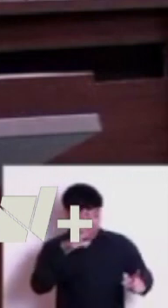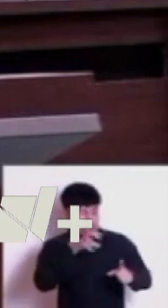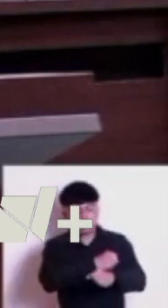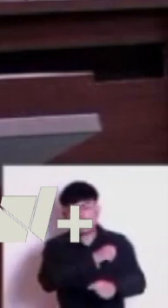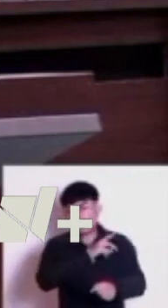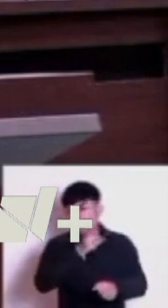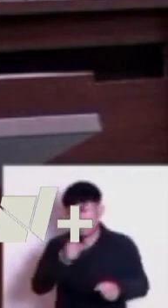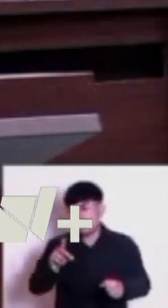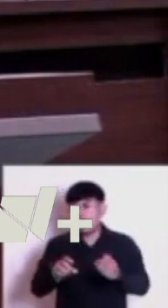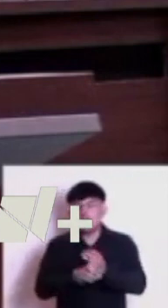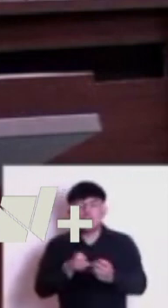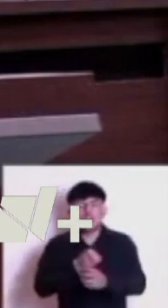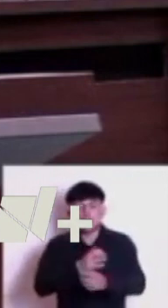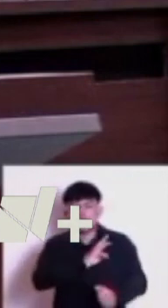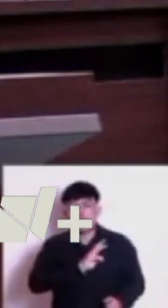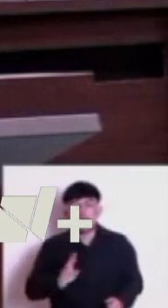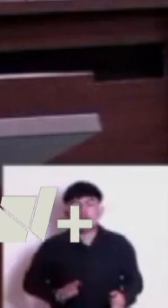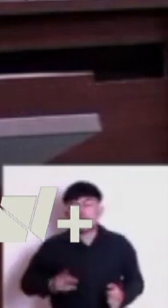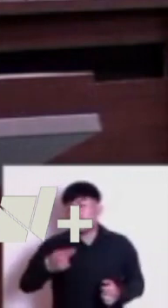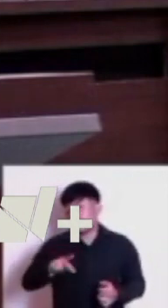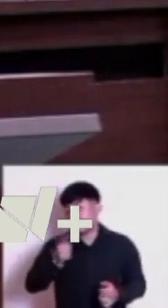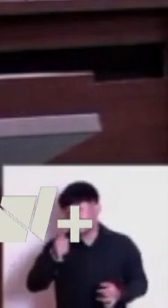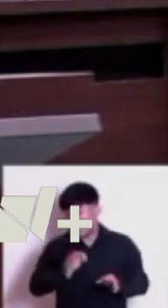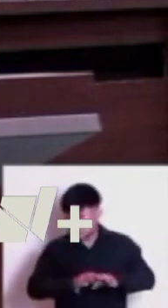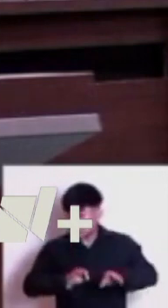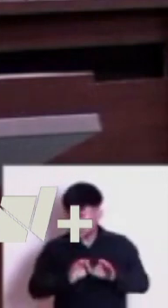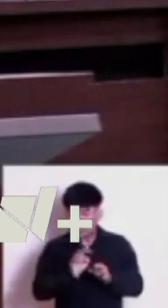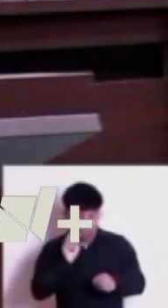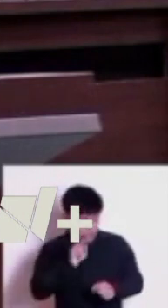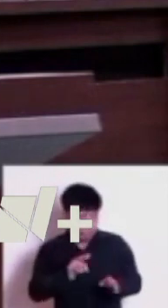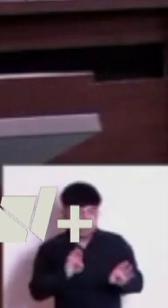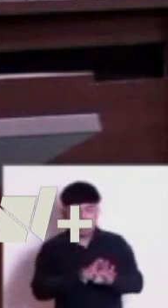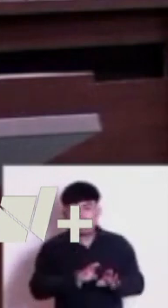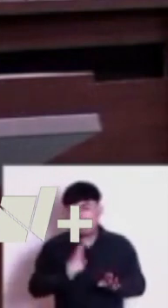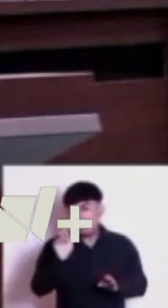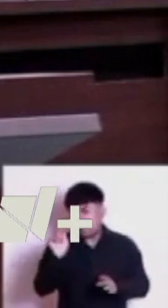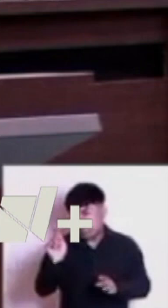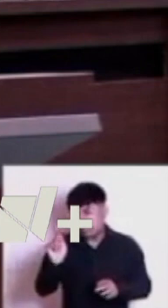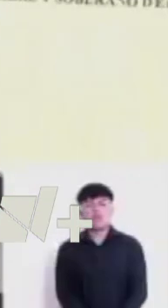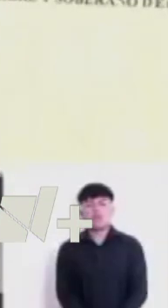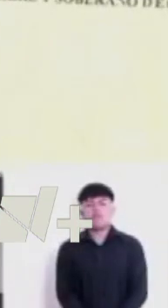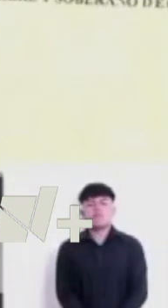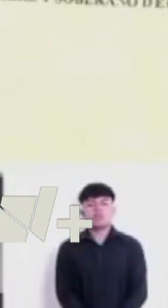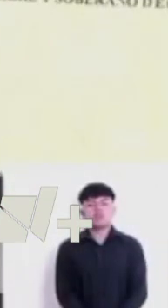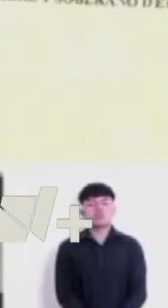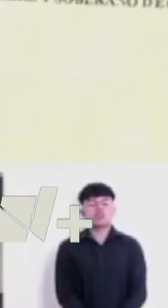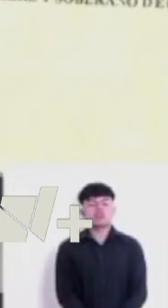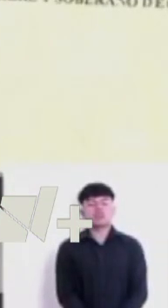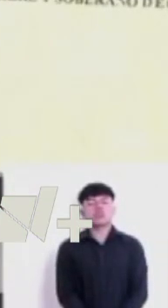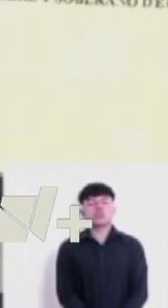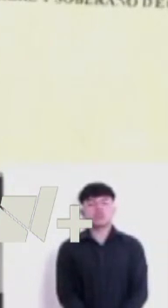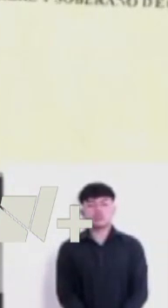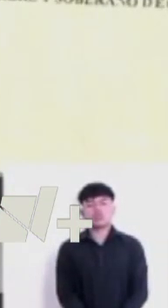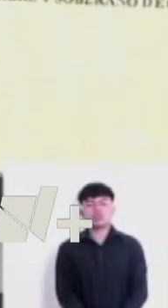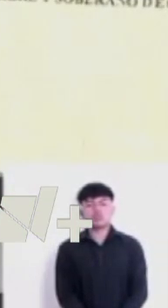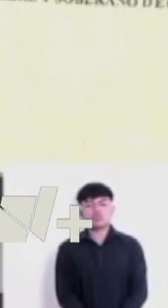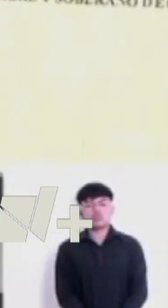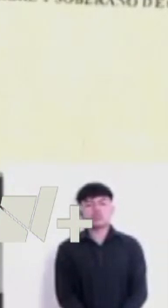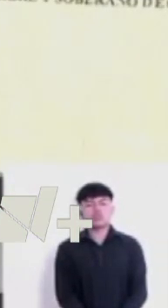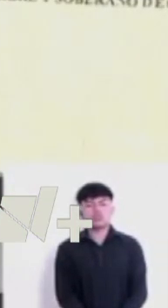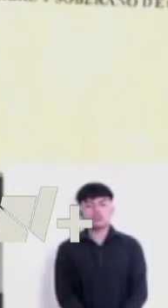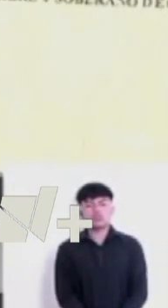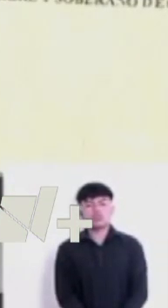el primer año solo se atendieron a 53,56 de las o regiones con programas y